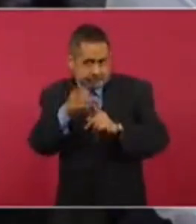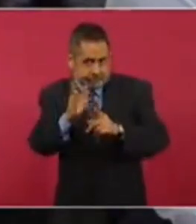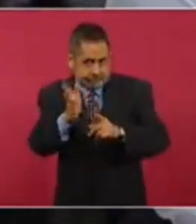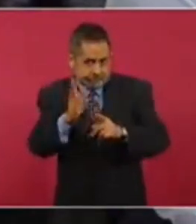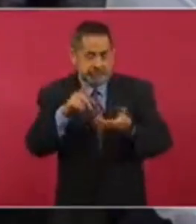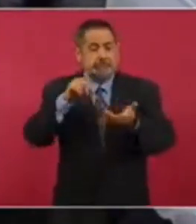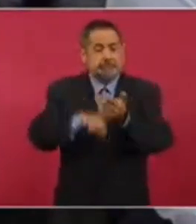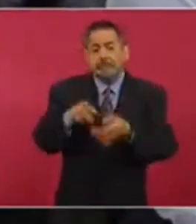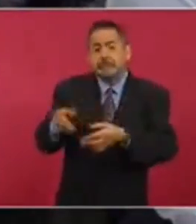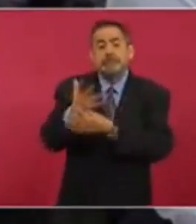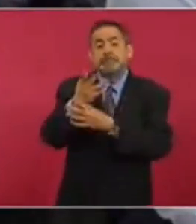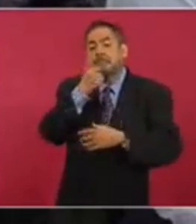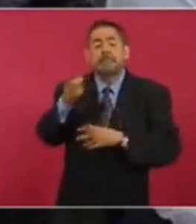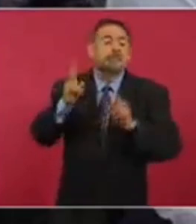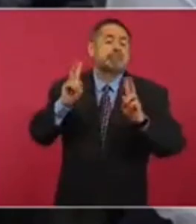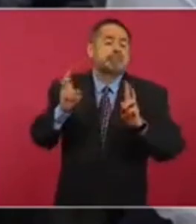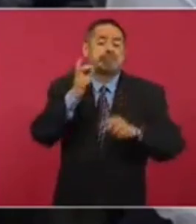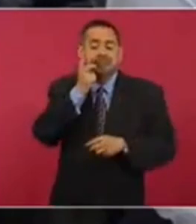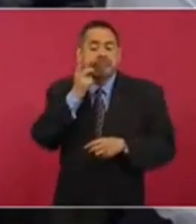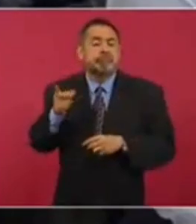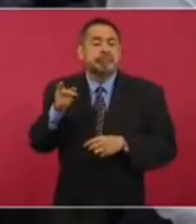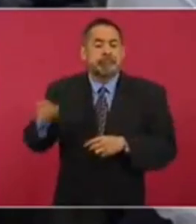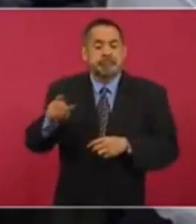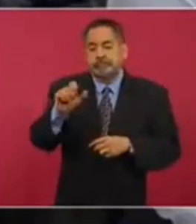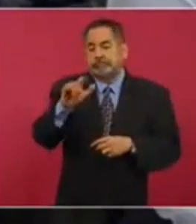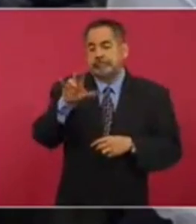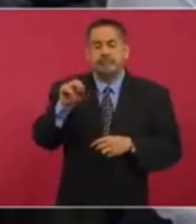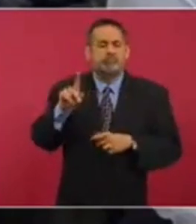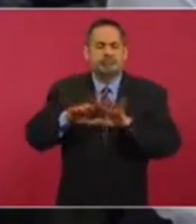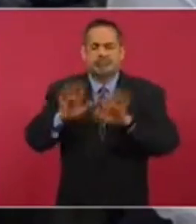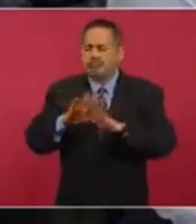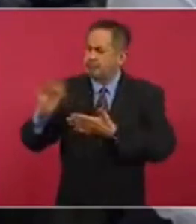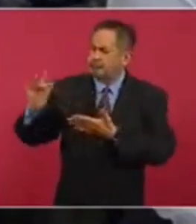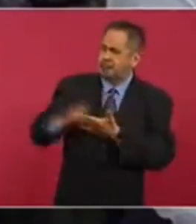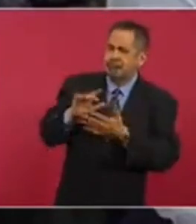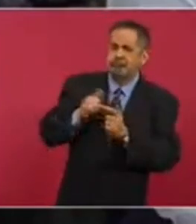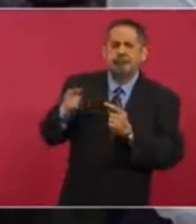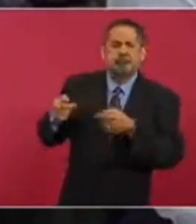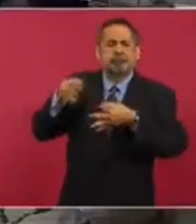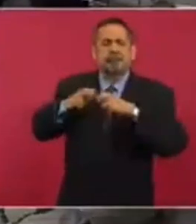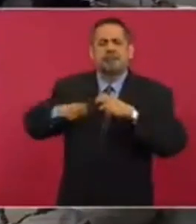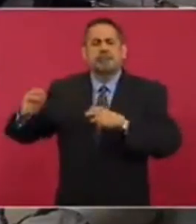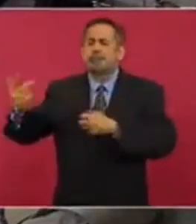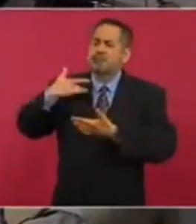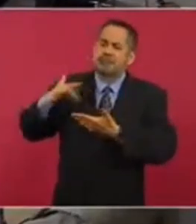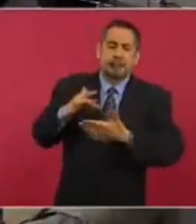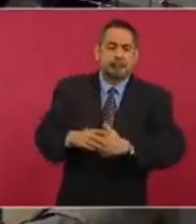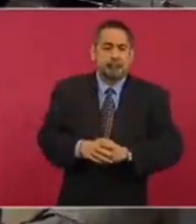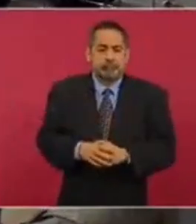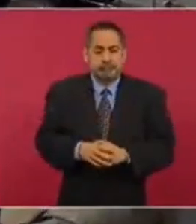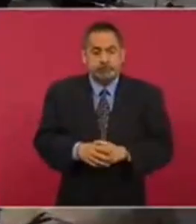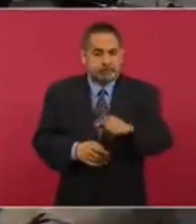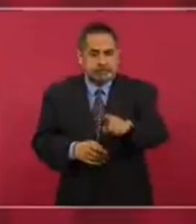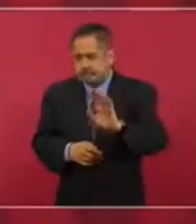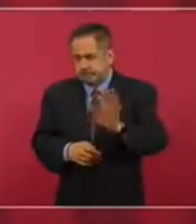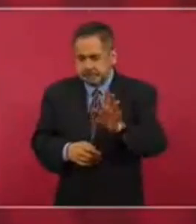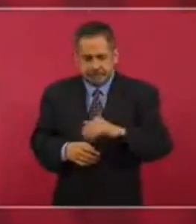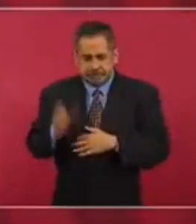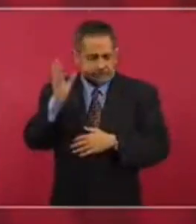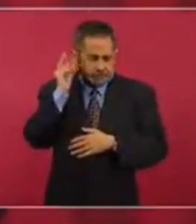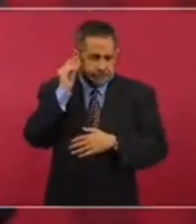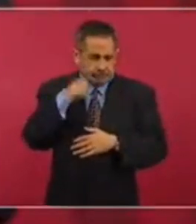estos audios él supuestamente pues, dice contar con el apoyo de algunos otros ministros. No los escuché, pero sí